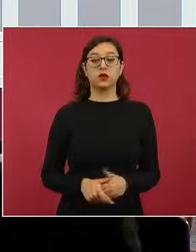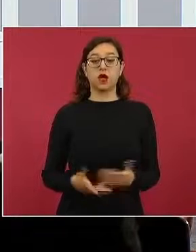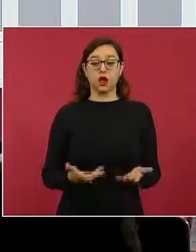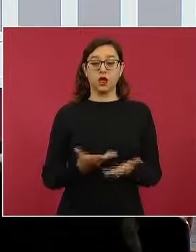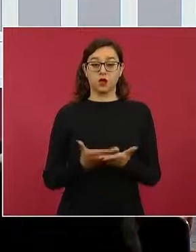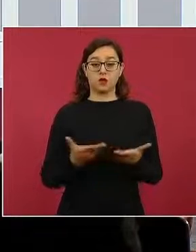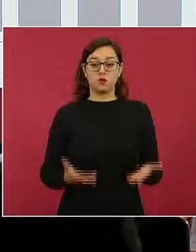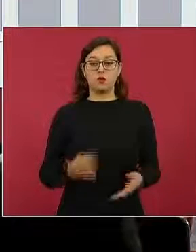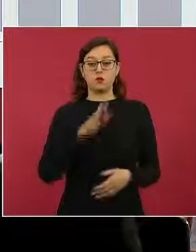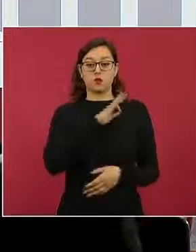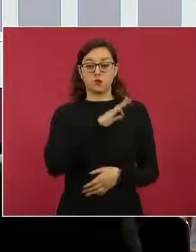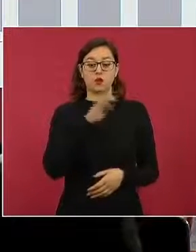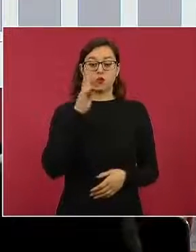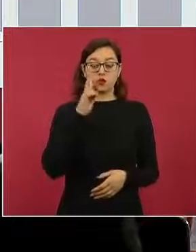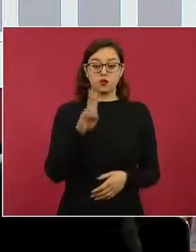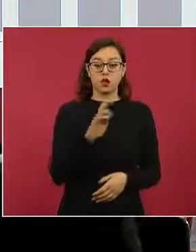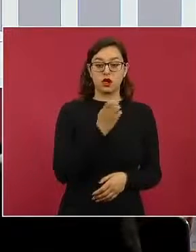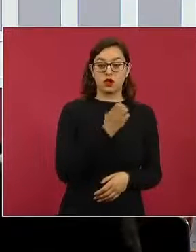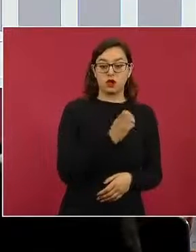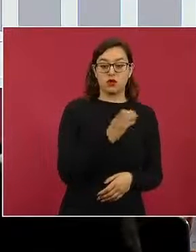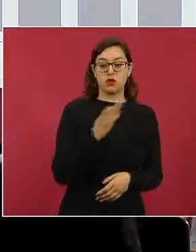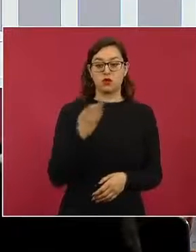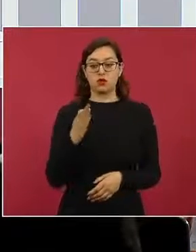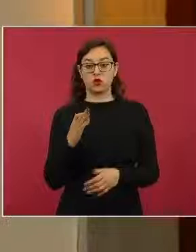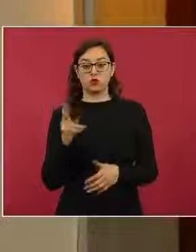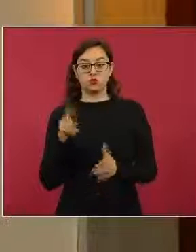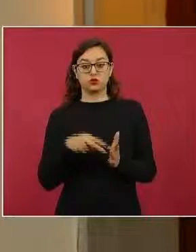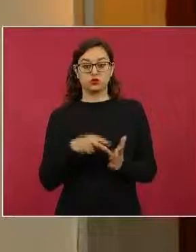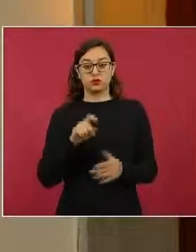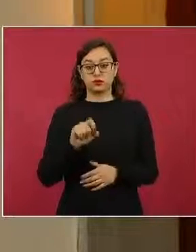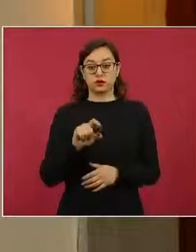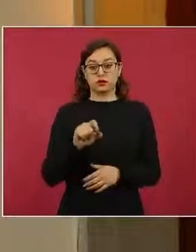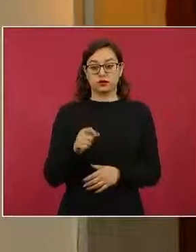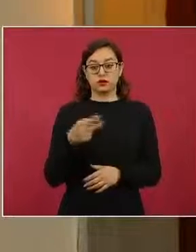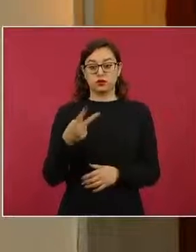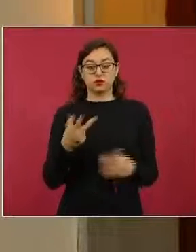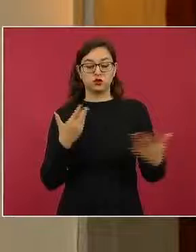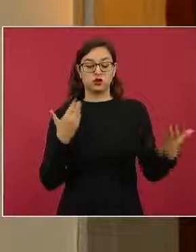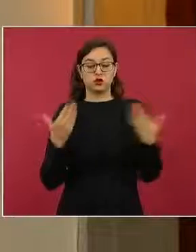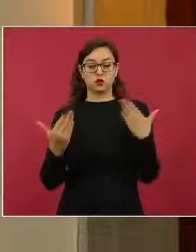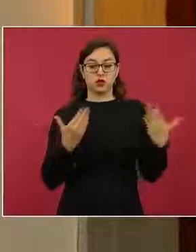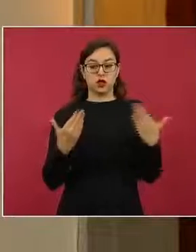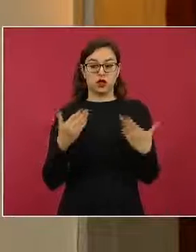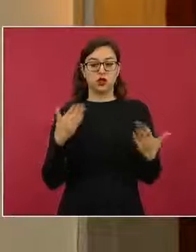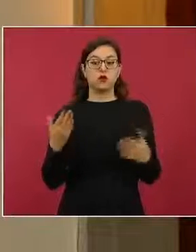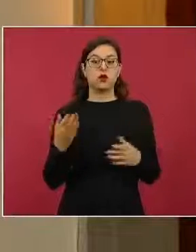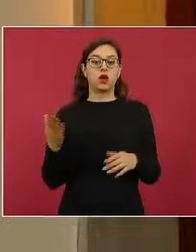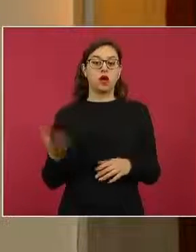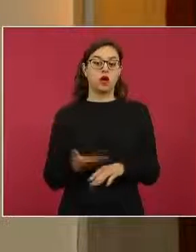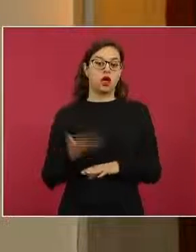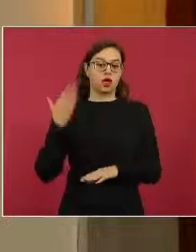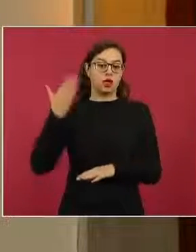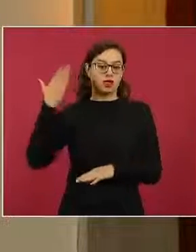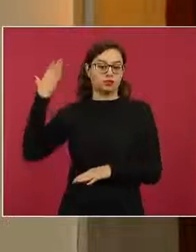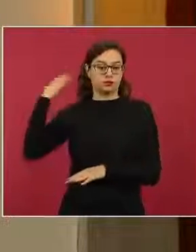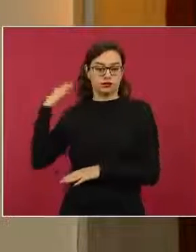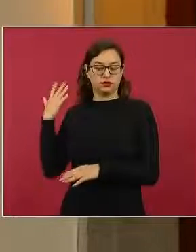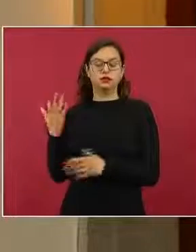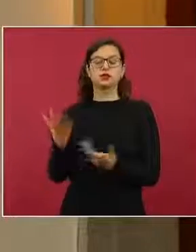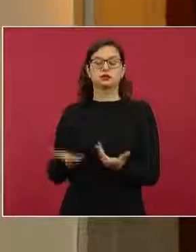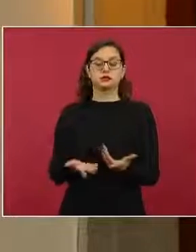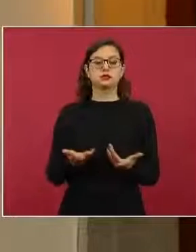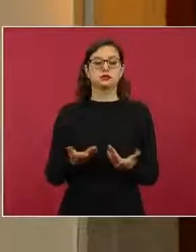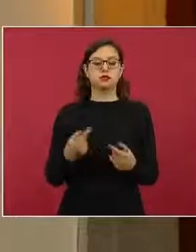estamos mostrando enero y febrero del 2022 contra los años anteriores. Ya tenemos un estimado